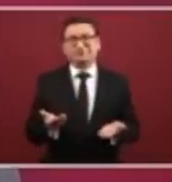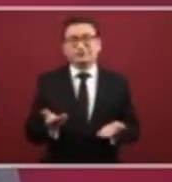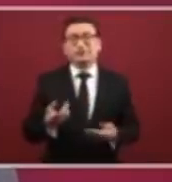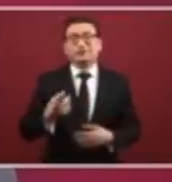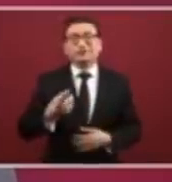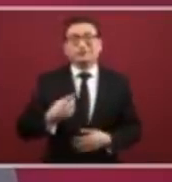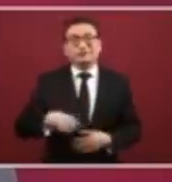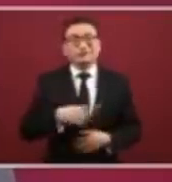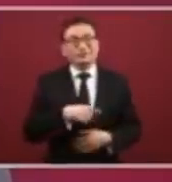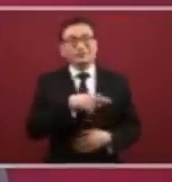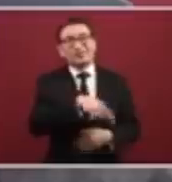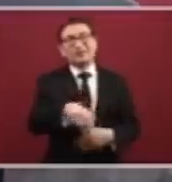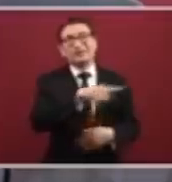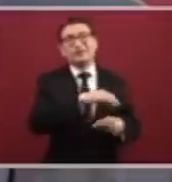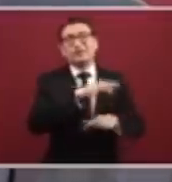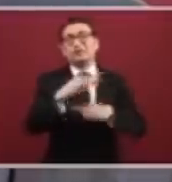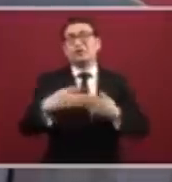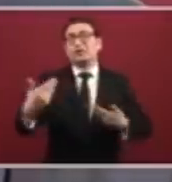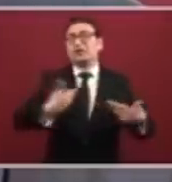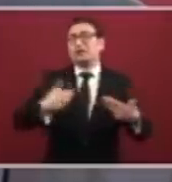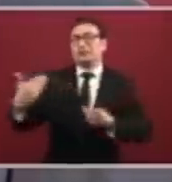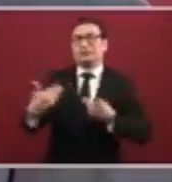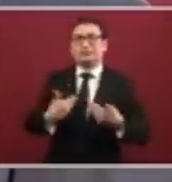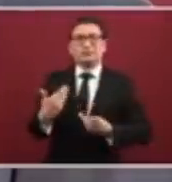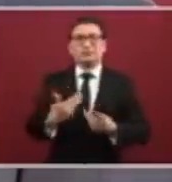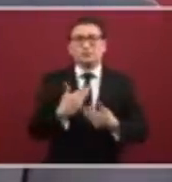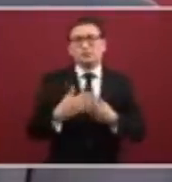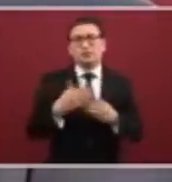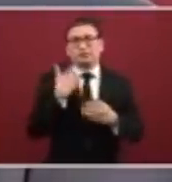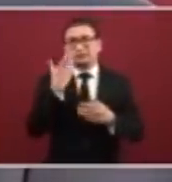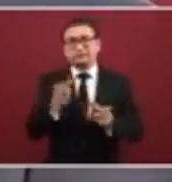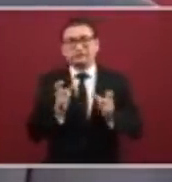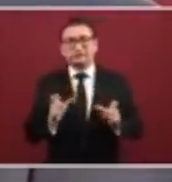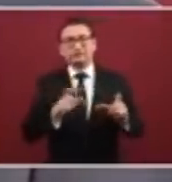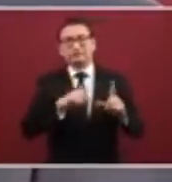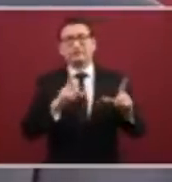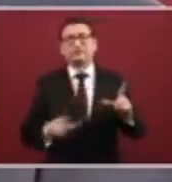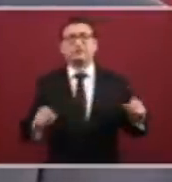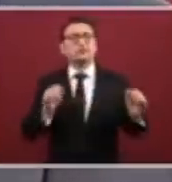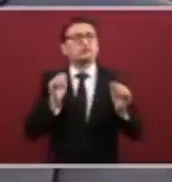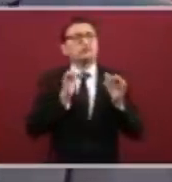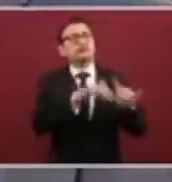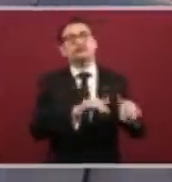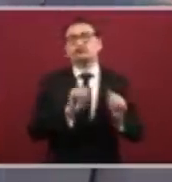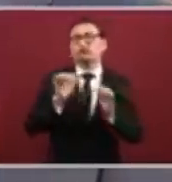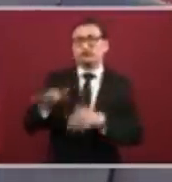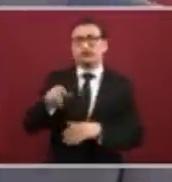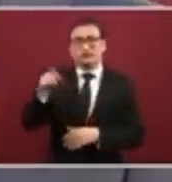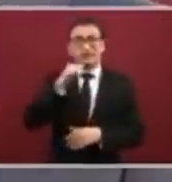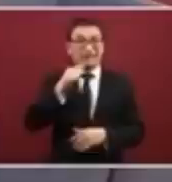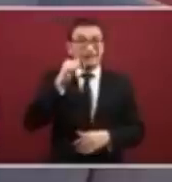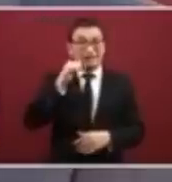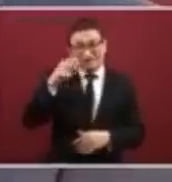nos están pidiendo por todos lados la Guardia Nacional. Ayer en Hidalgo,